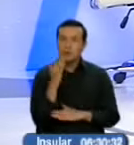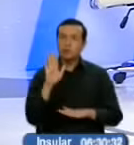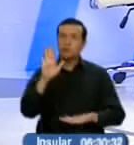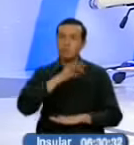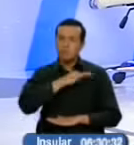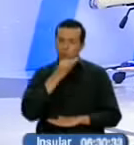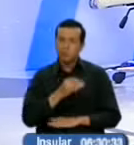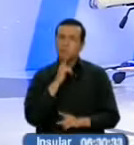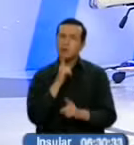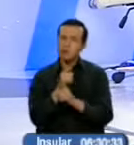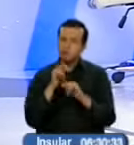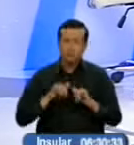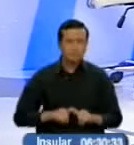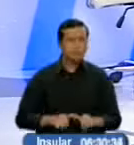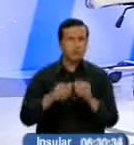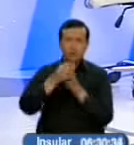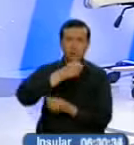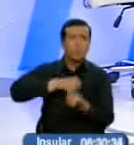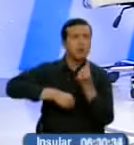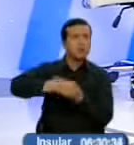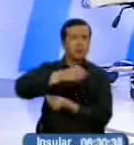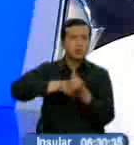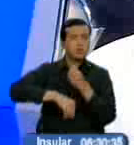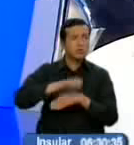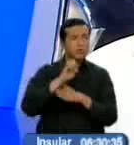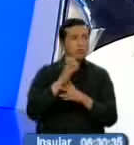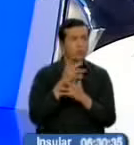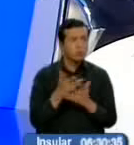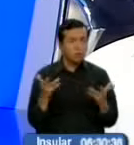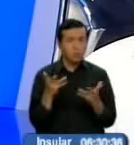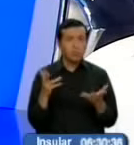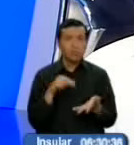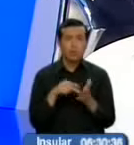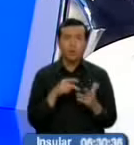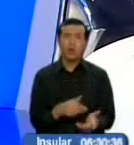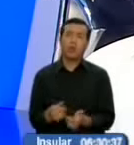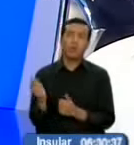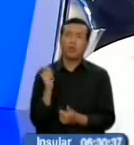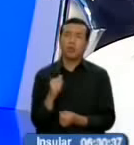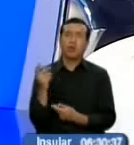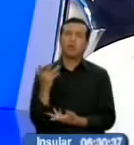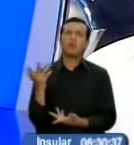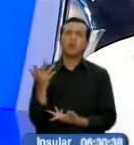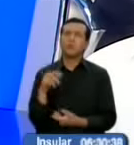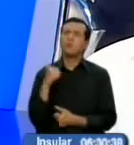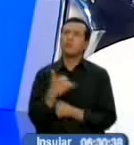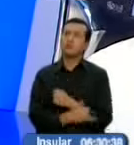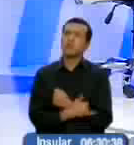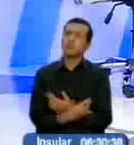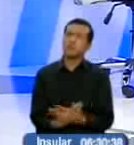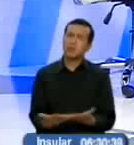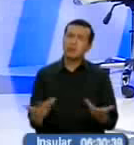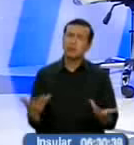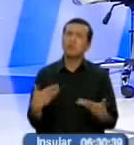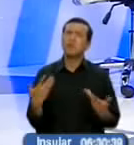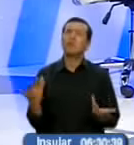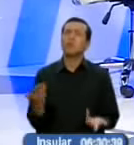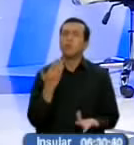ético, para que podamos seguir reinvirtiendo en este país eso, y que no salga a esos paraísos fiscales